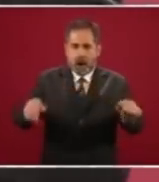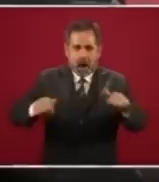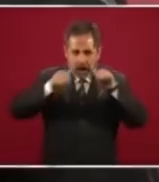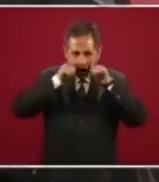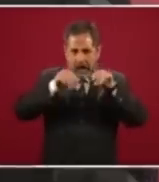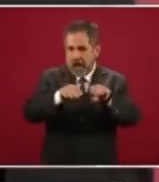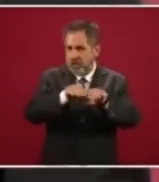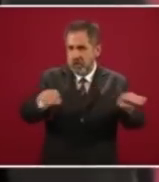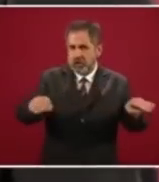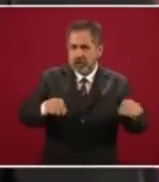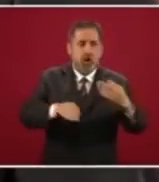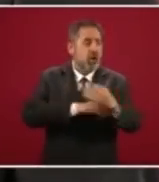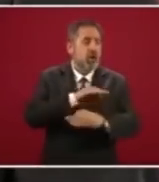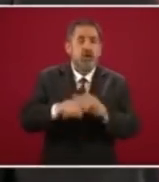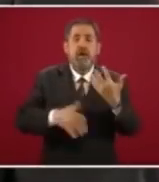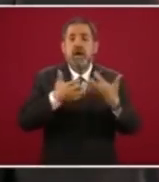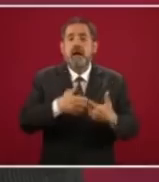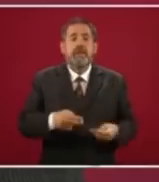para todas las empresas,